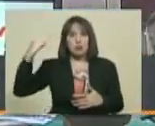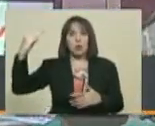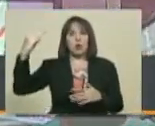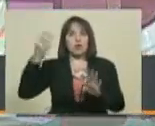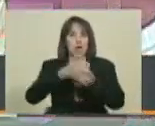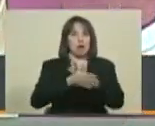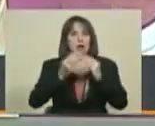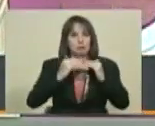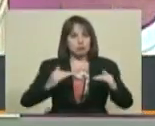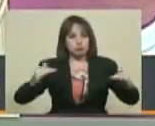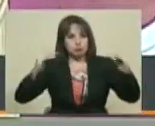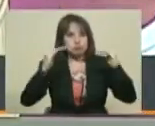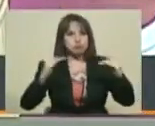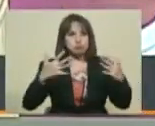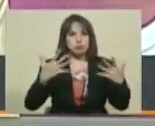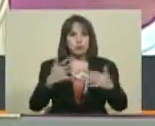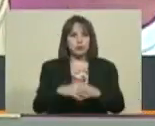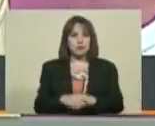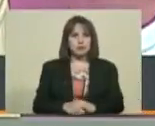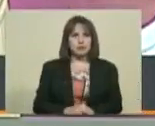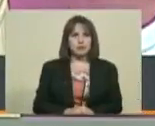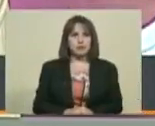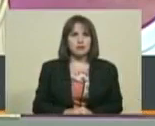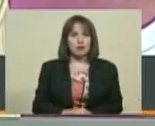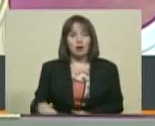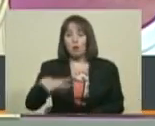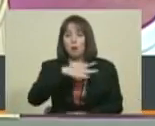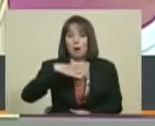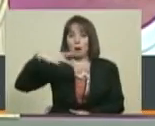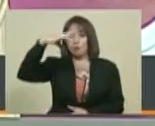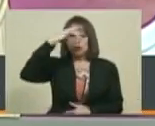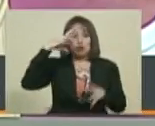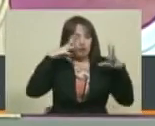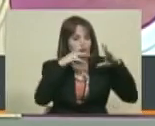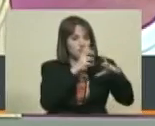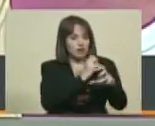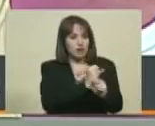con un espíritu